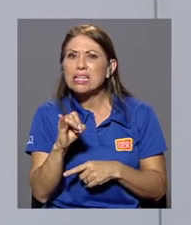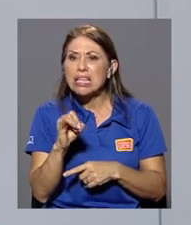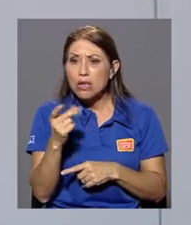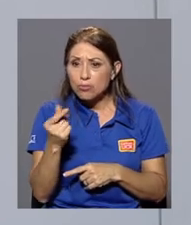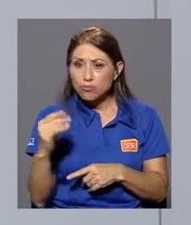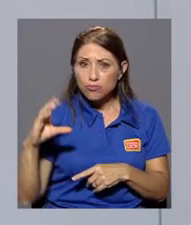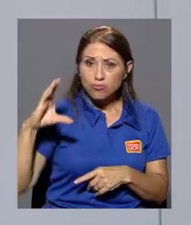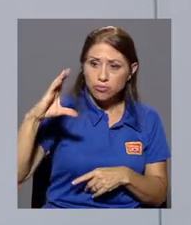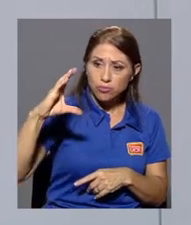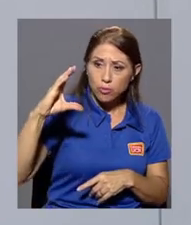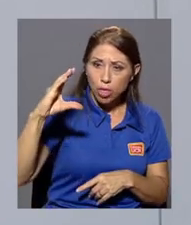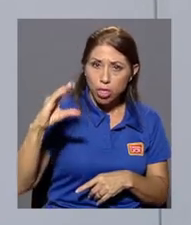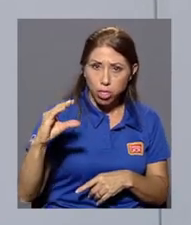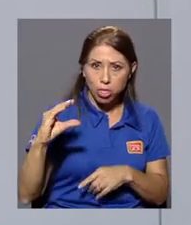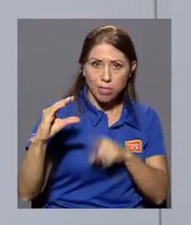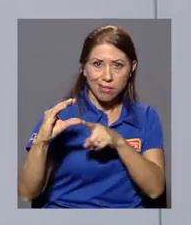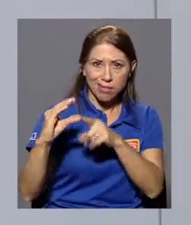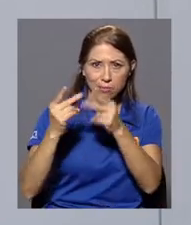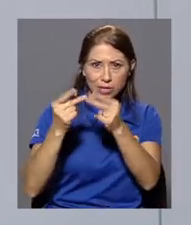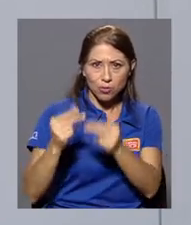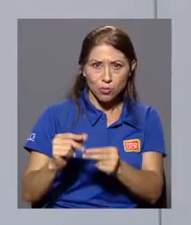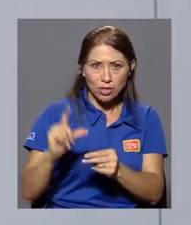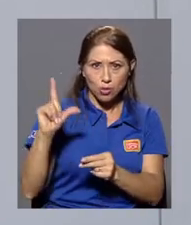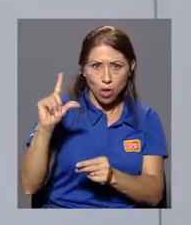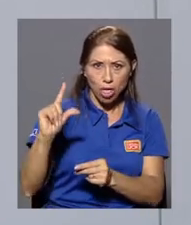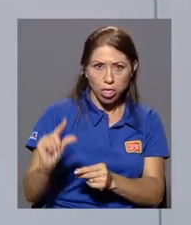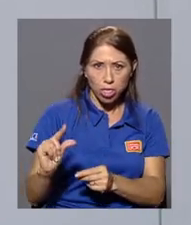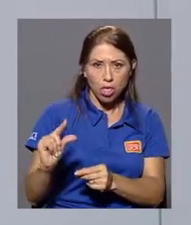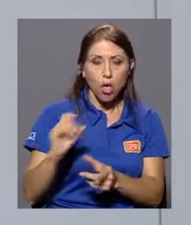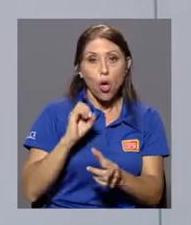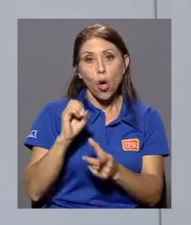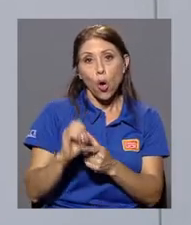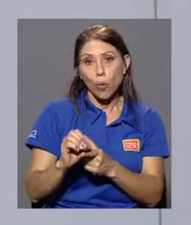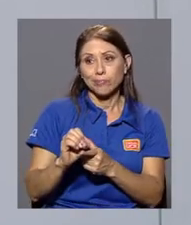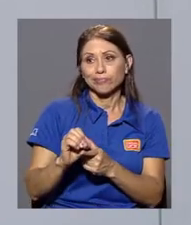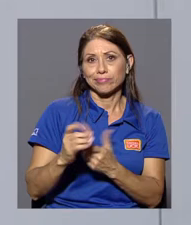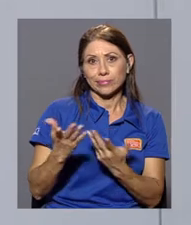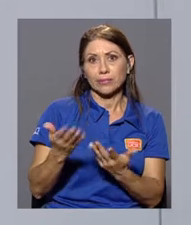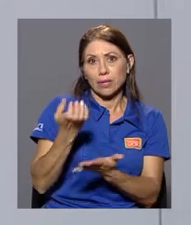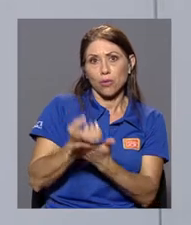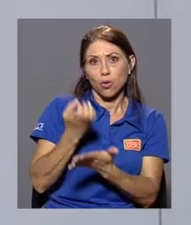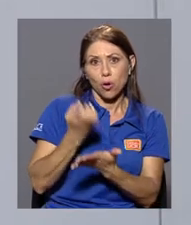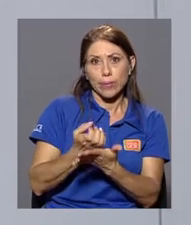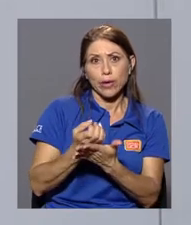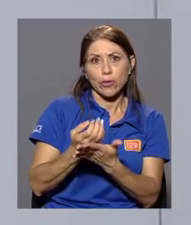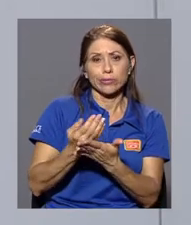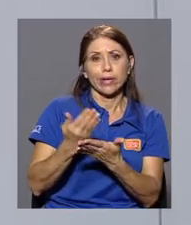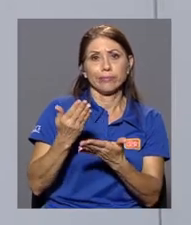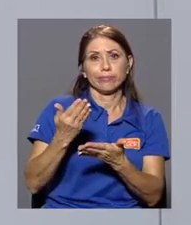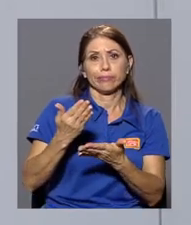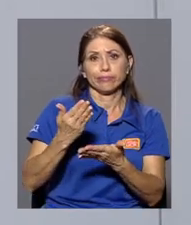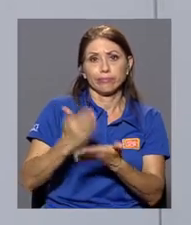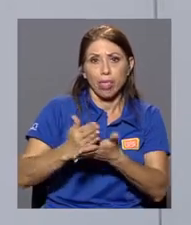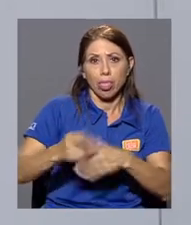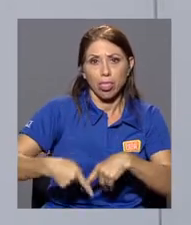recorte presupuestario o ese recorte económico? Pues el recinto